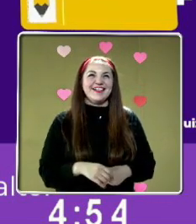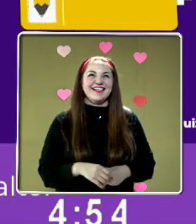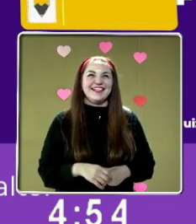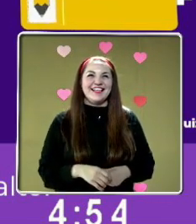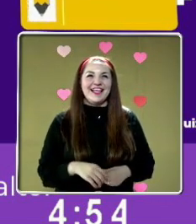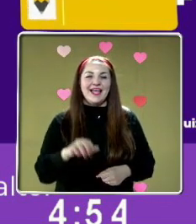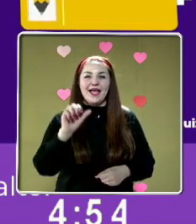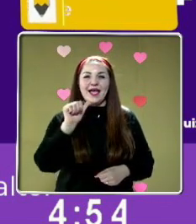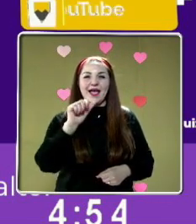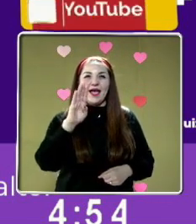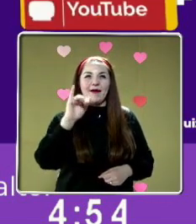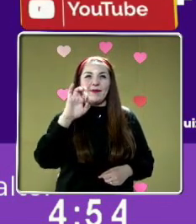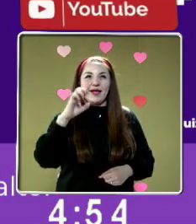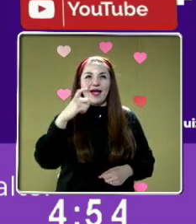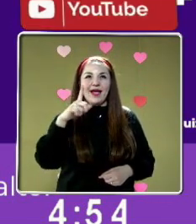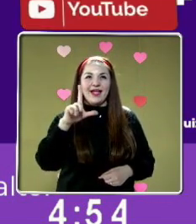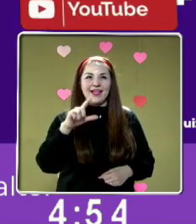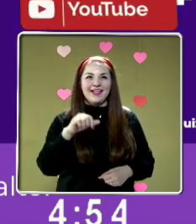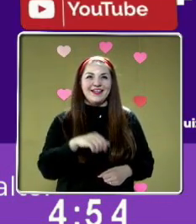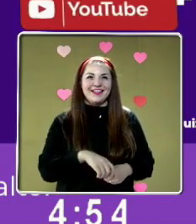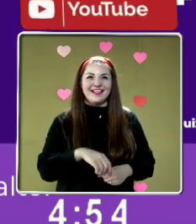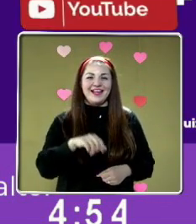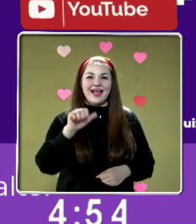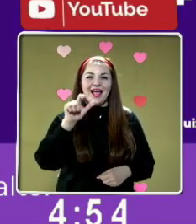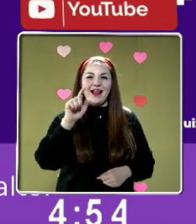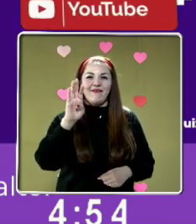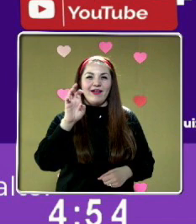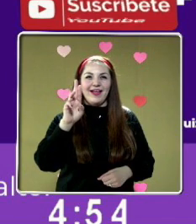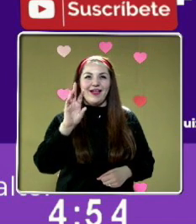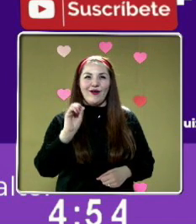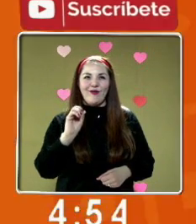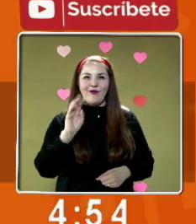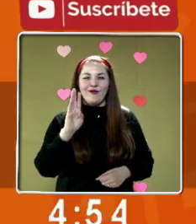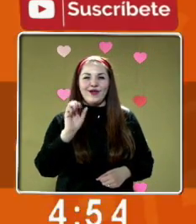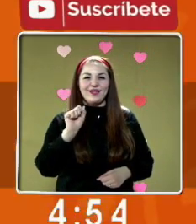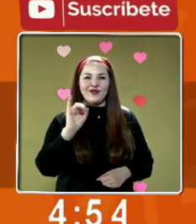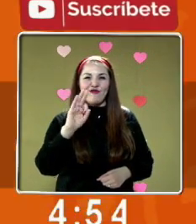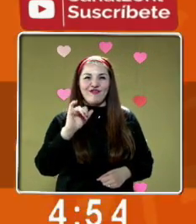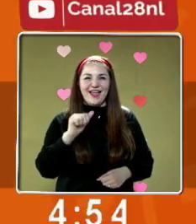maestra. Bárbara y Chuy. Y pues Abigail. Vamos a ver si se quedan con el primer lugar.